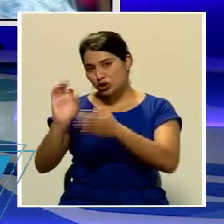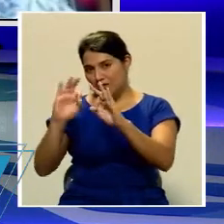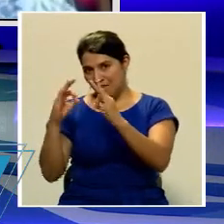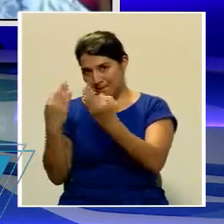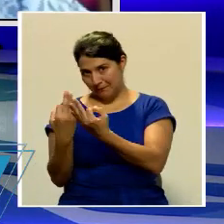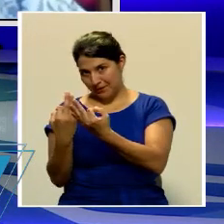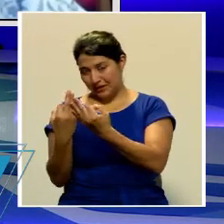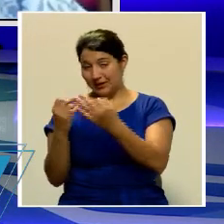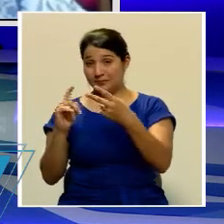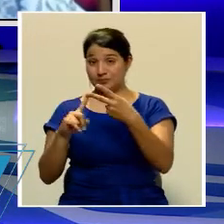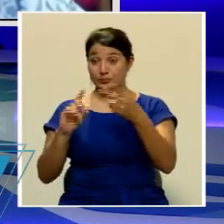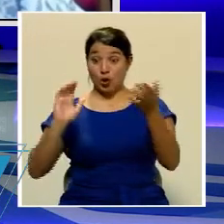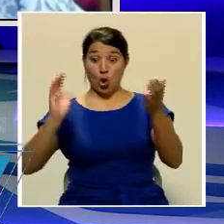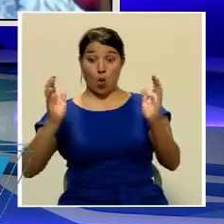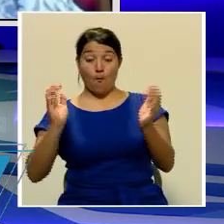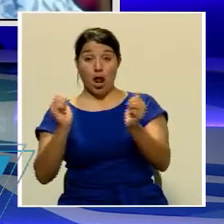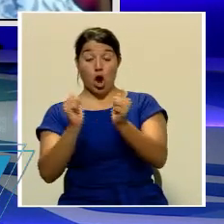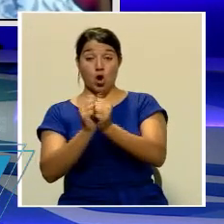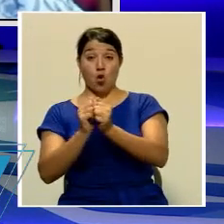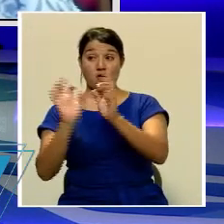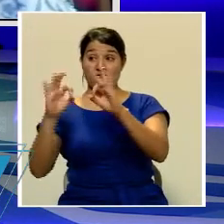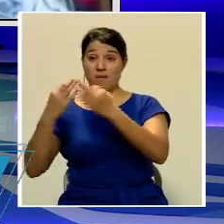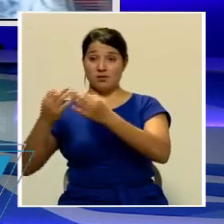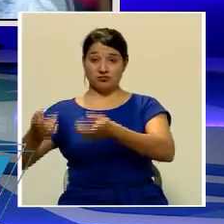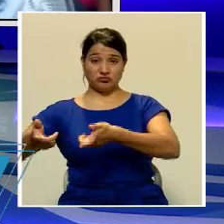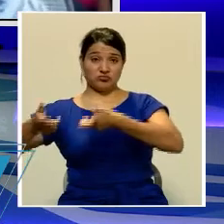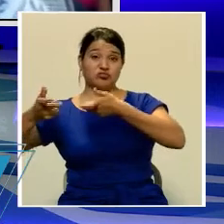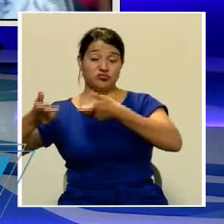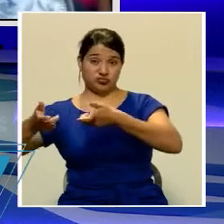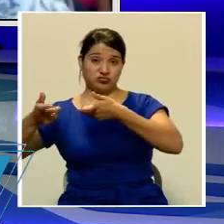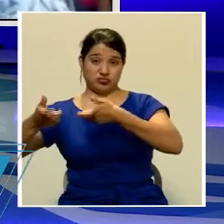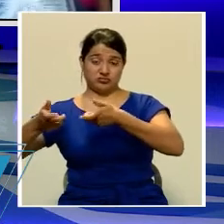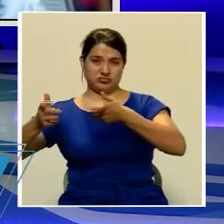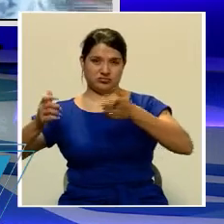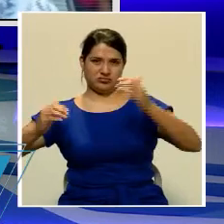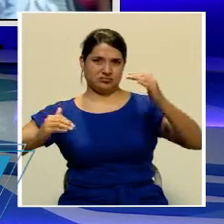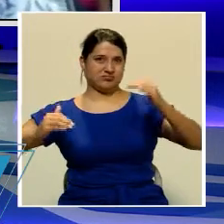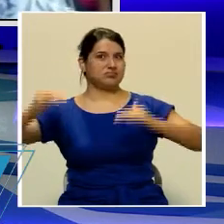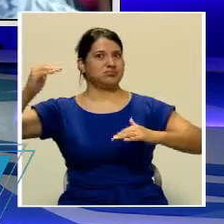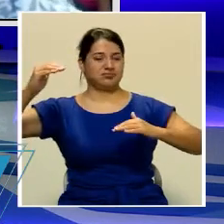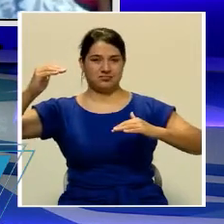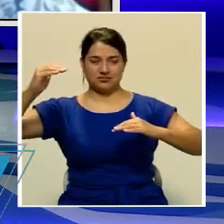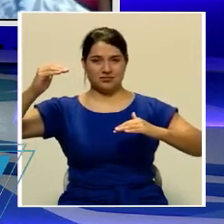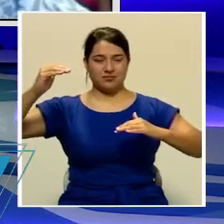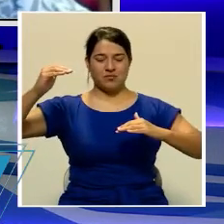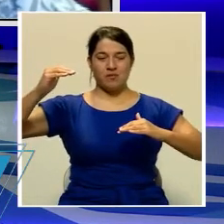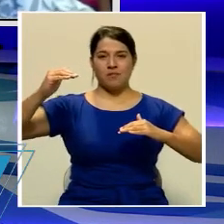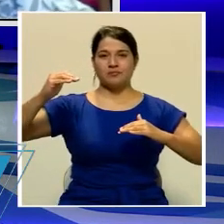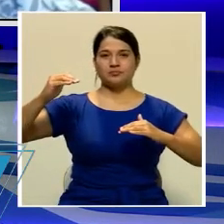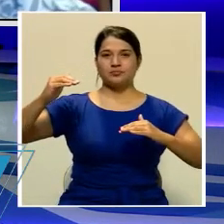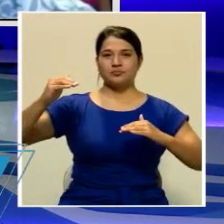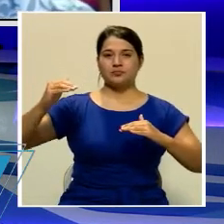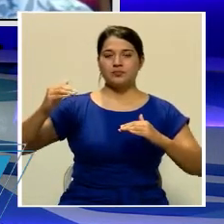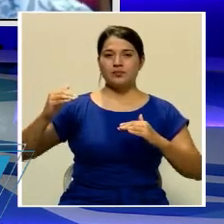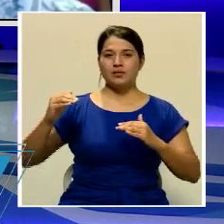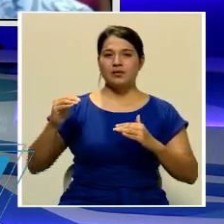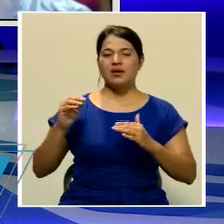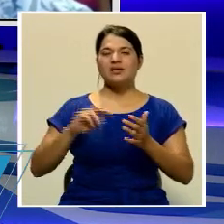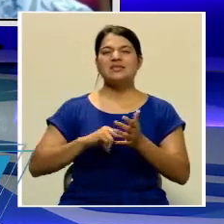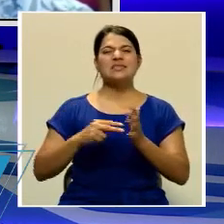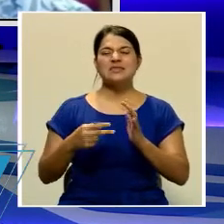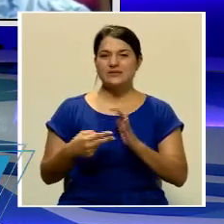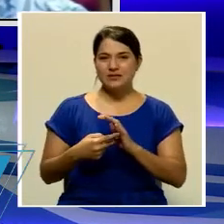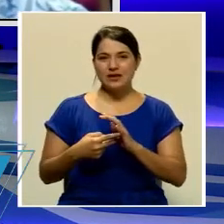las familias de ingresos más altos, y generalmente lo trabajamos en quintiles o en deciles, que es dividir la población